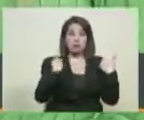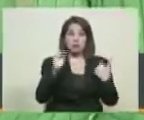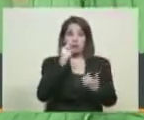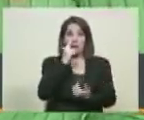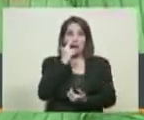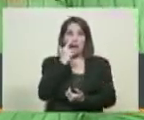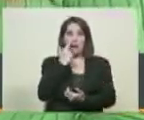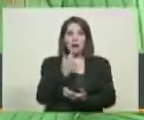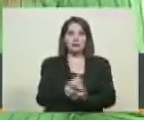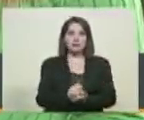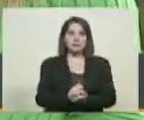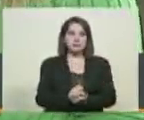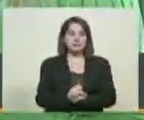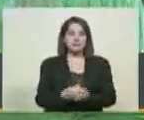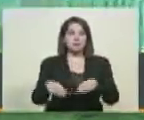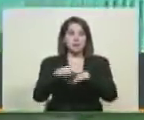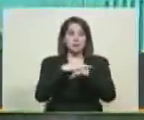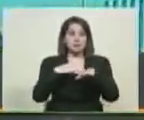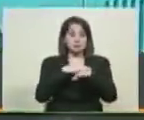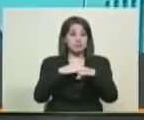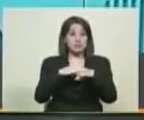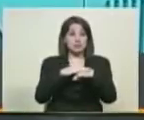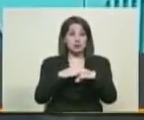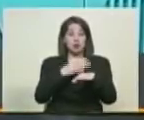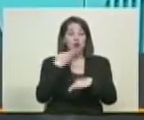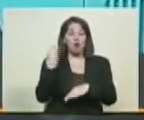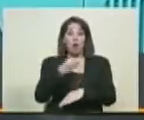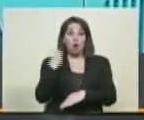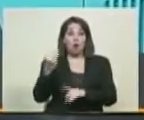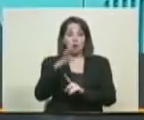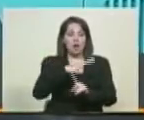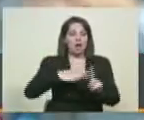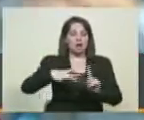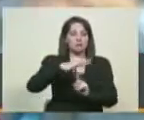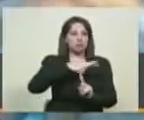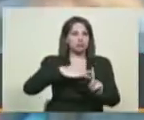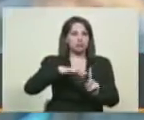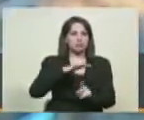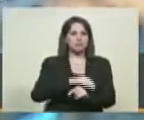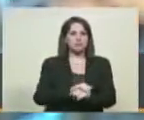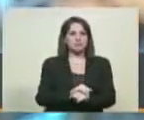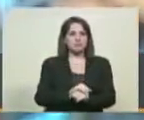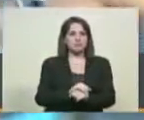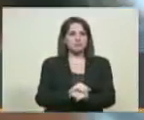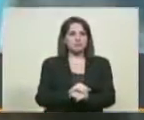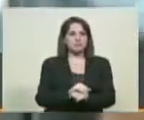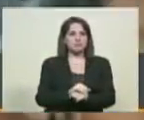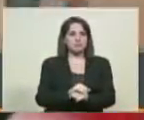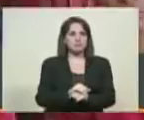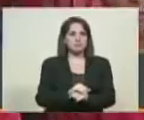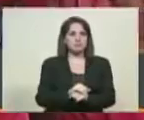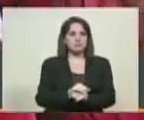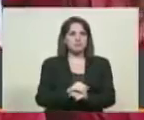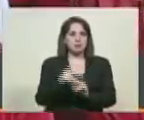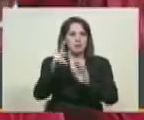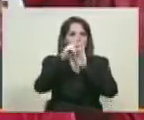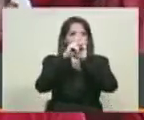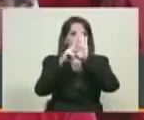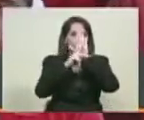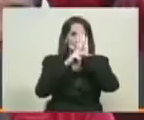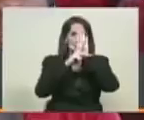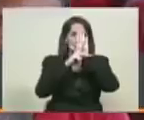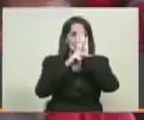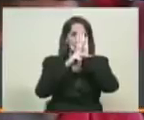ministro, el joven ministro Eric Rangel, ministro de Ecosocialismo, que tiene la tarea del plan rector de manejo